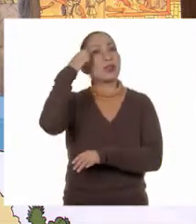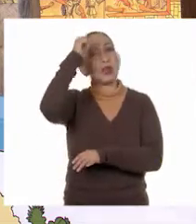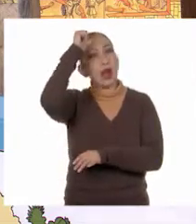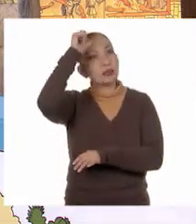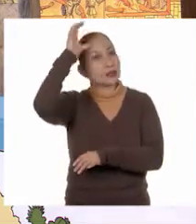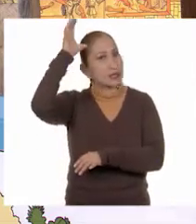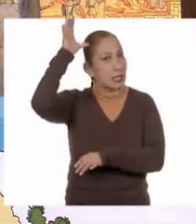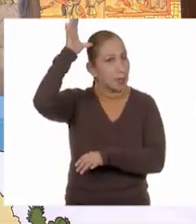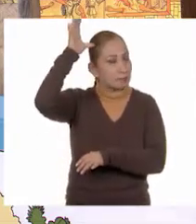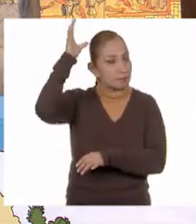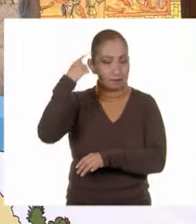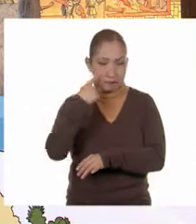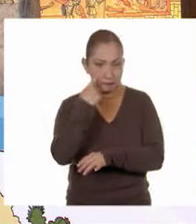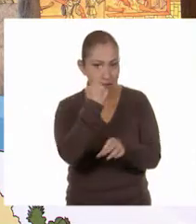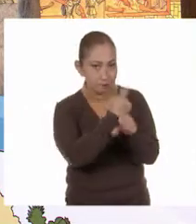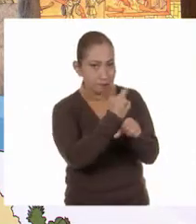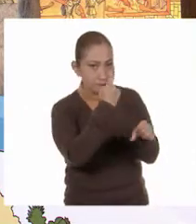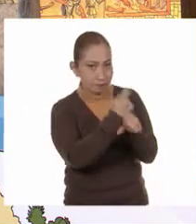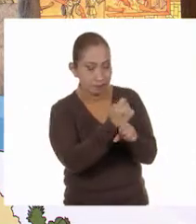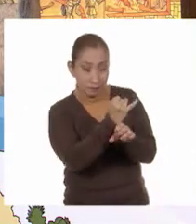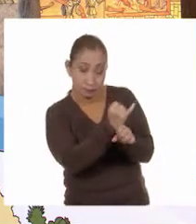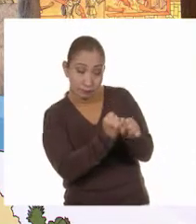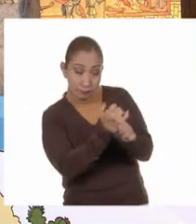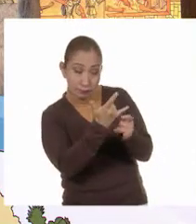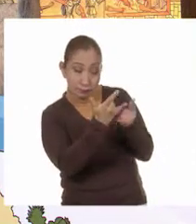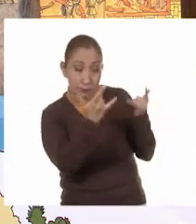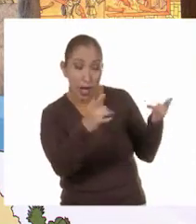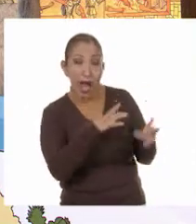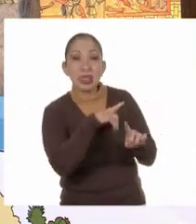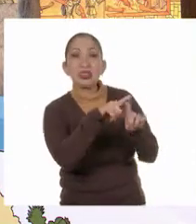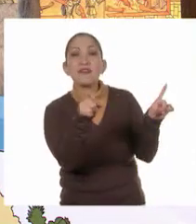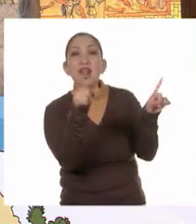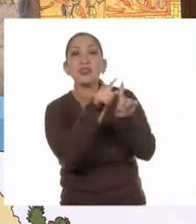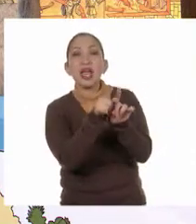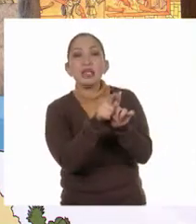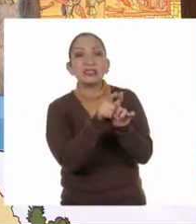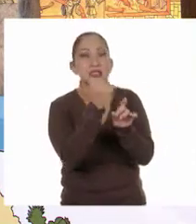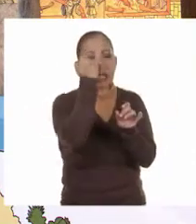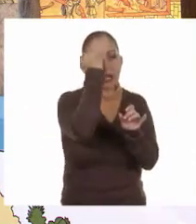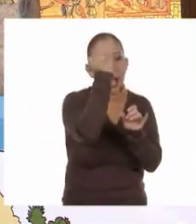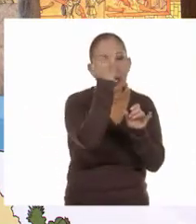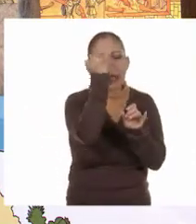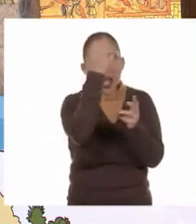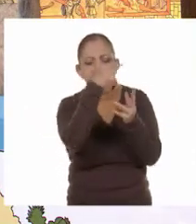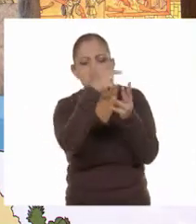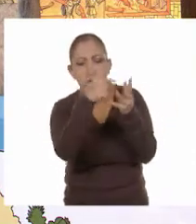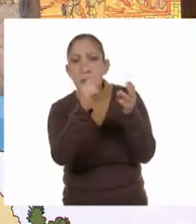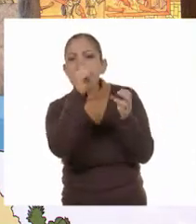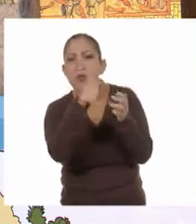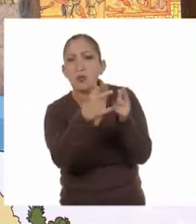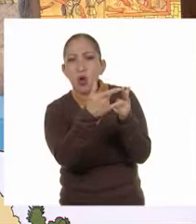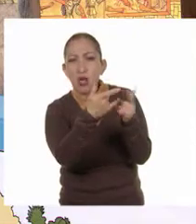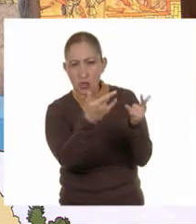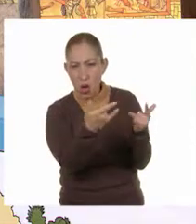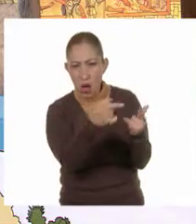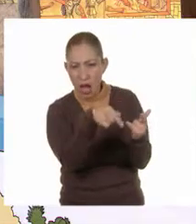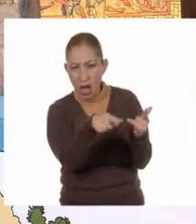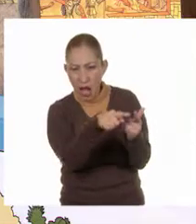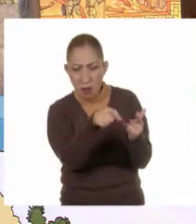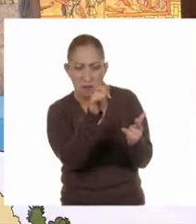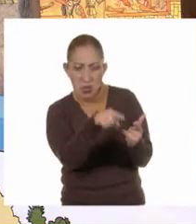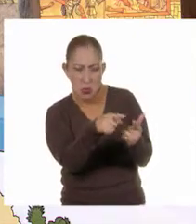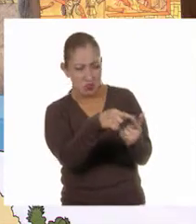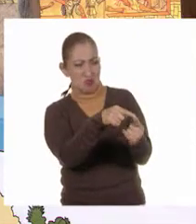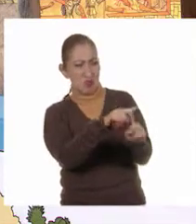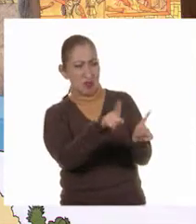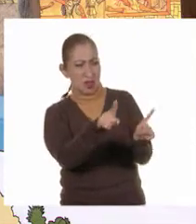Antes, es muy importante explicar que en el estudio de la historia existen diferentes versiones e interpretaciones de los hechos históricos. Un mismo